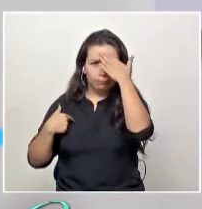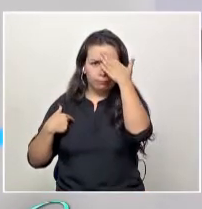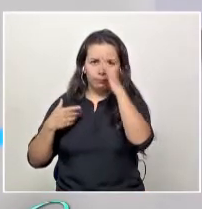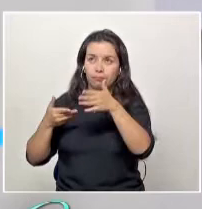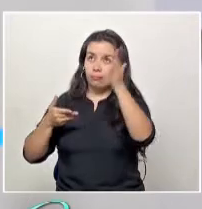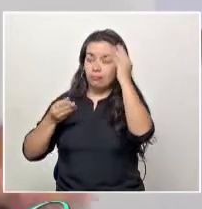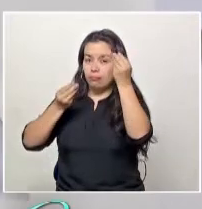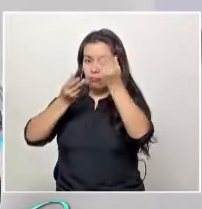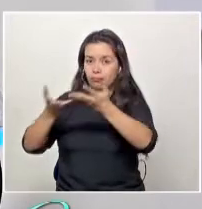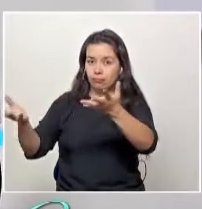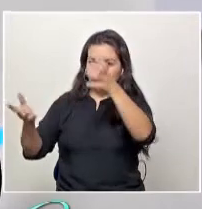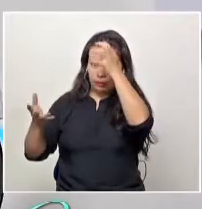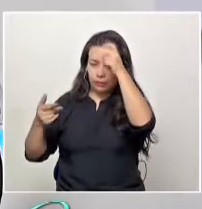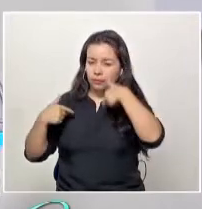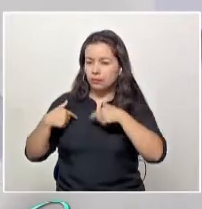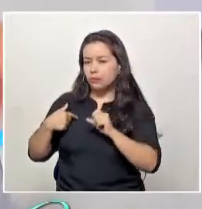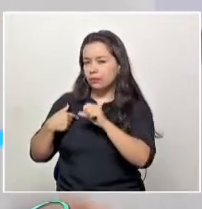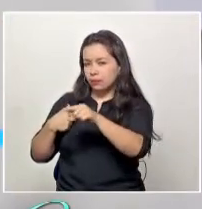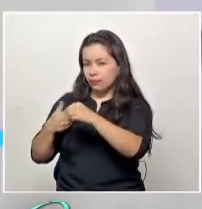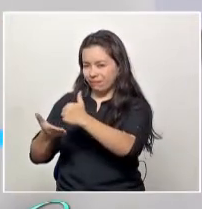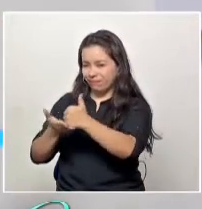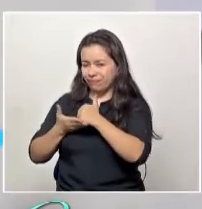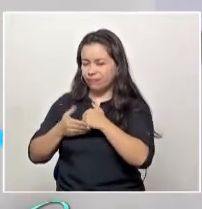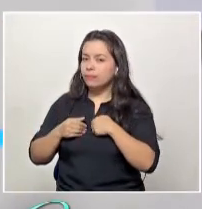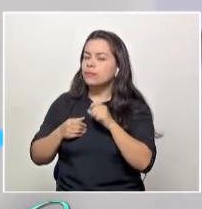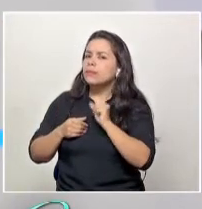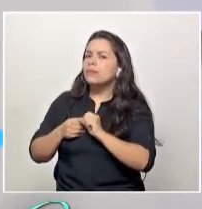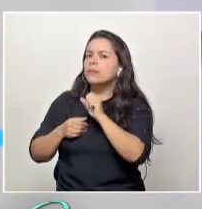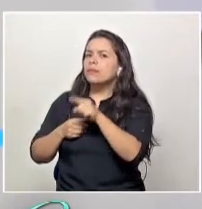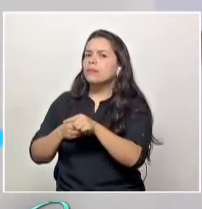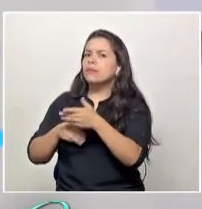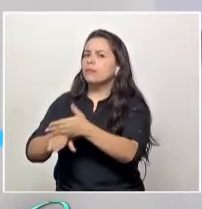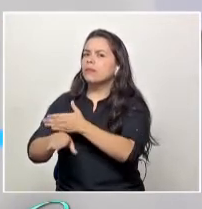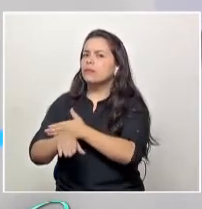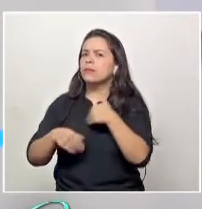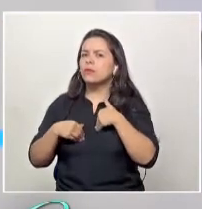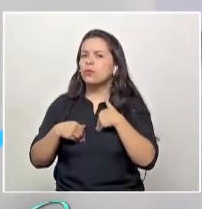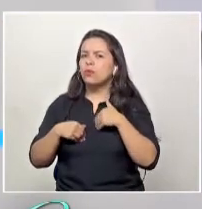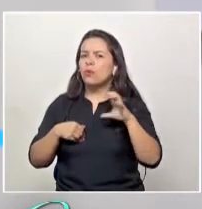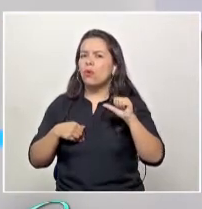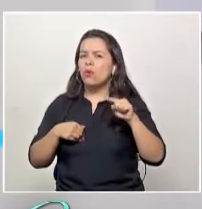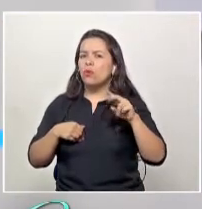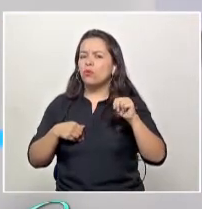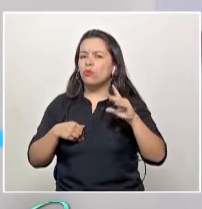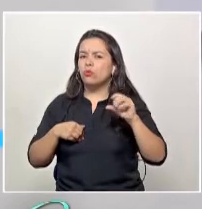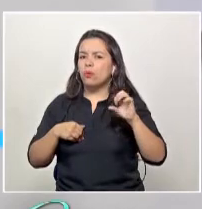ayudando. Tengo una pregunta, a mí me hicieron una colonoscopia.